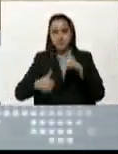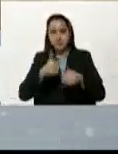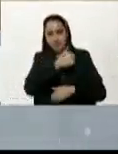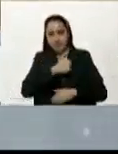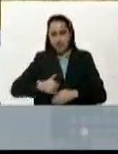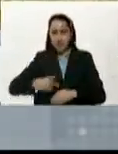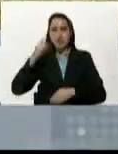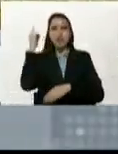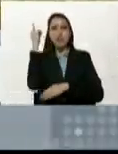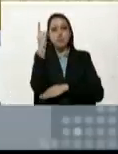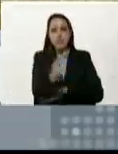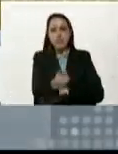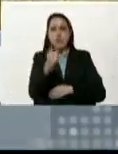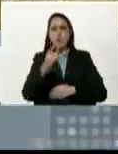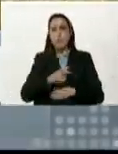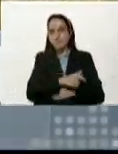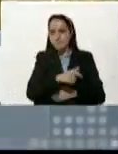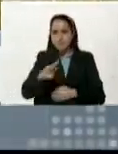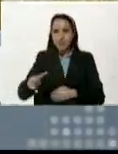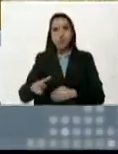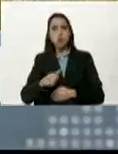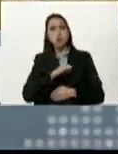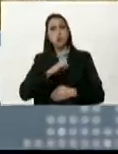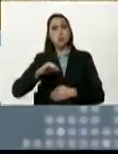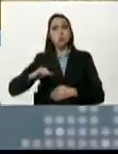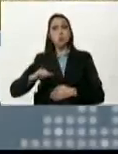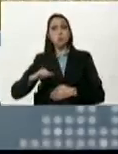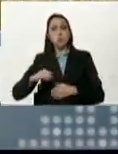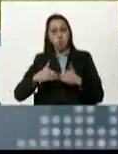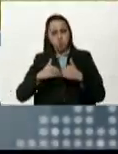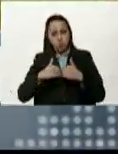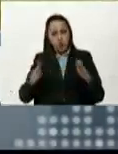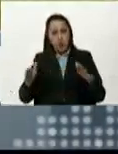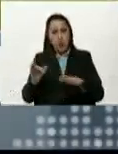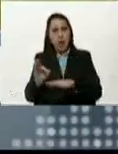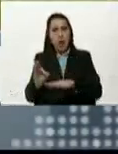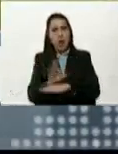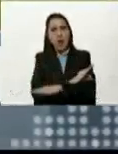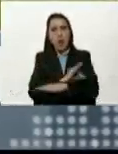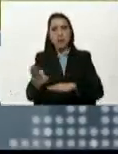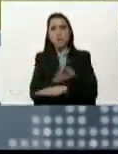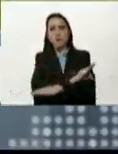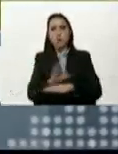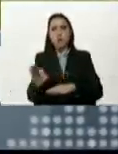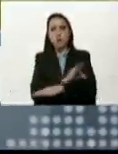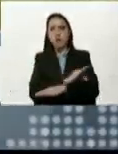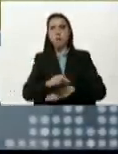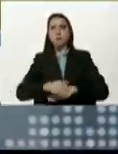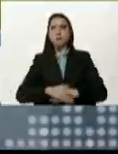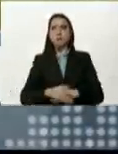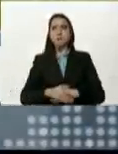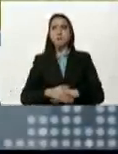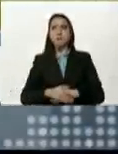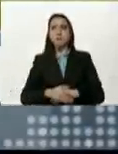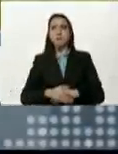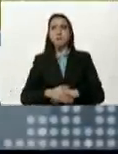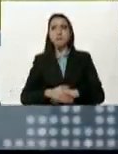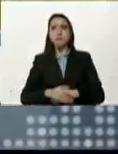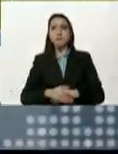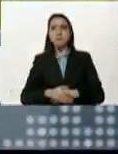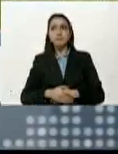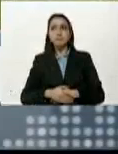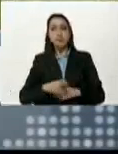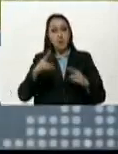dirigió personalmente la apertura de la frontera con san antonio